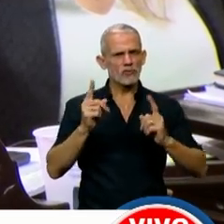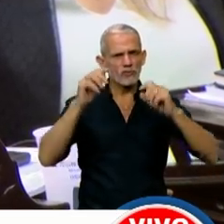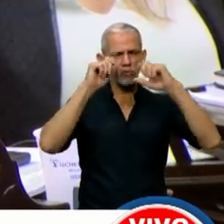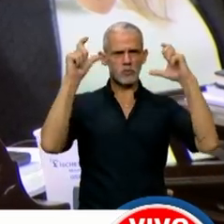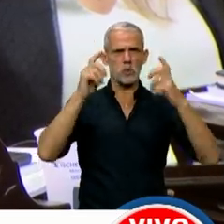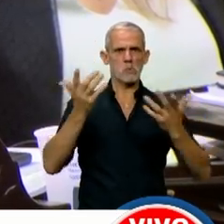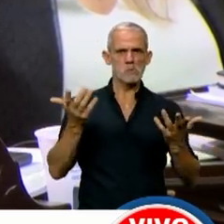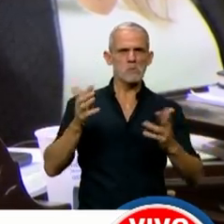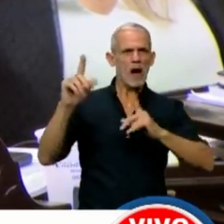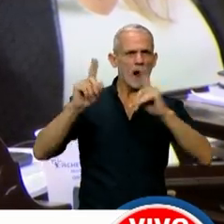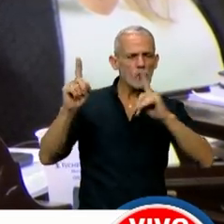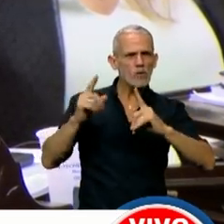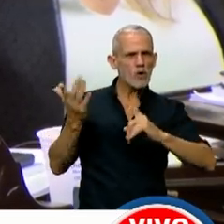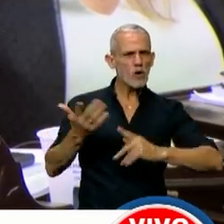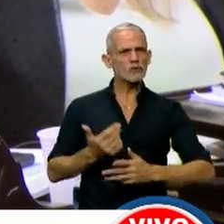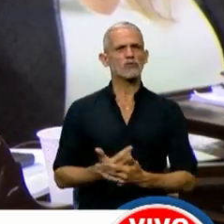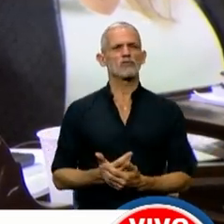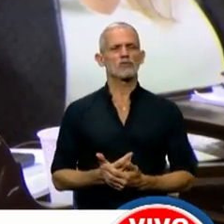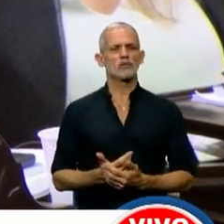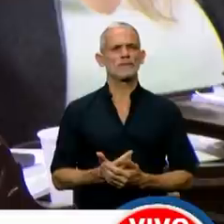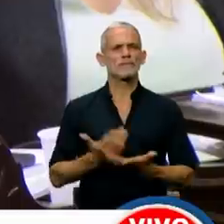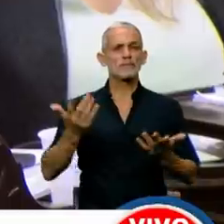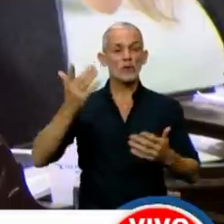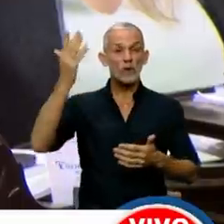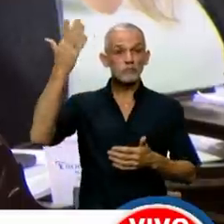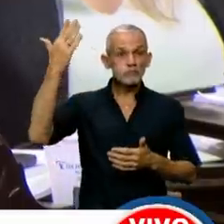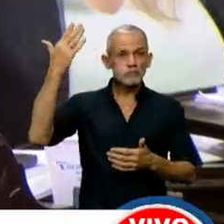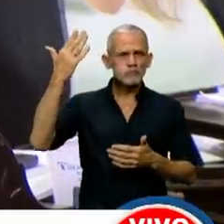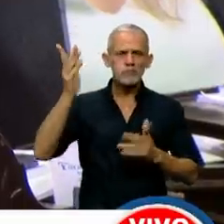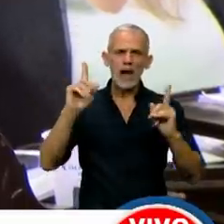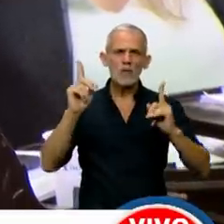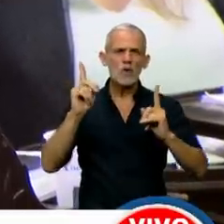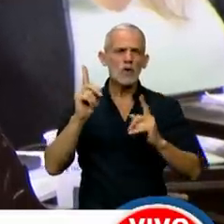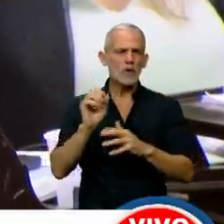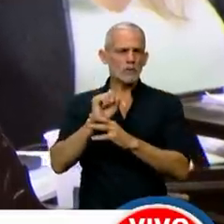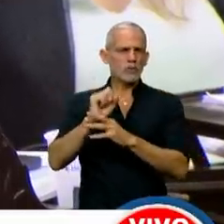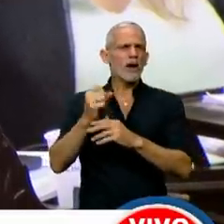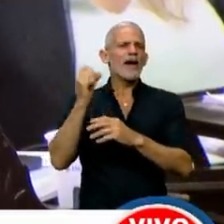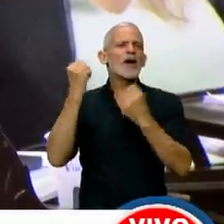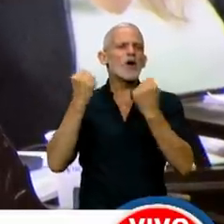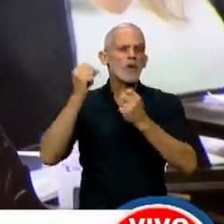por algunos discurso de algunos economistas